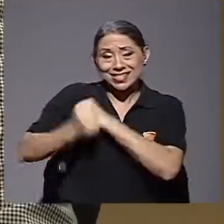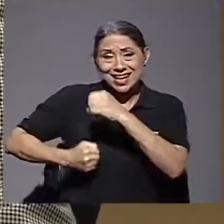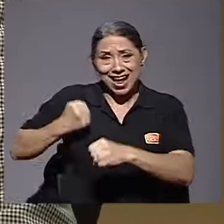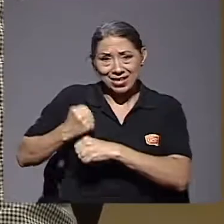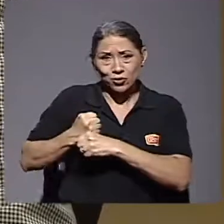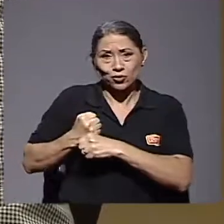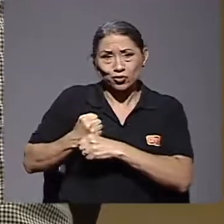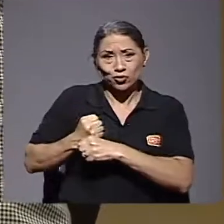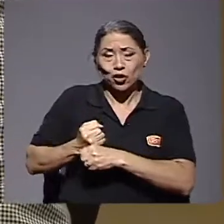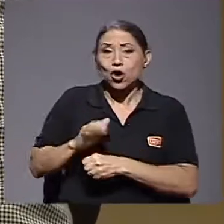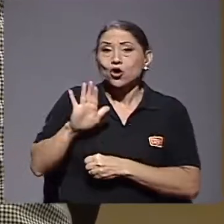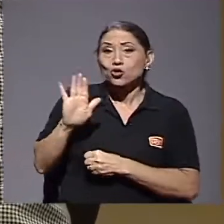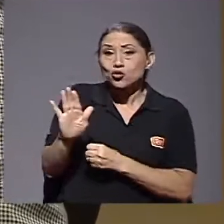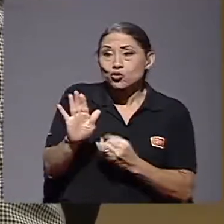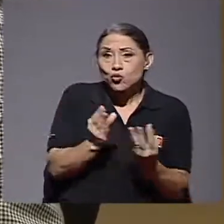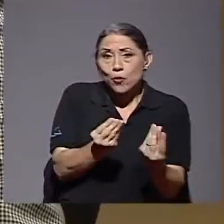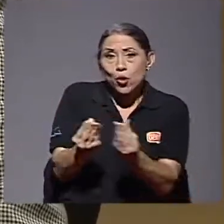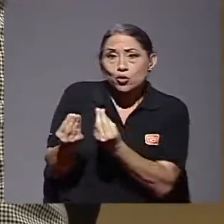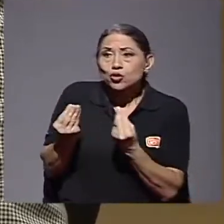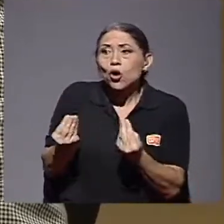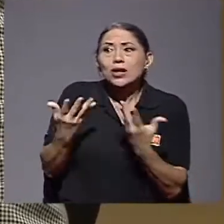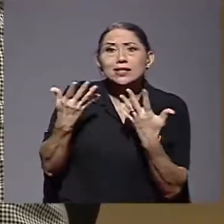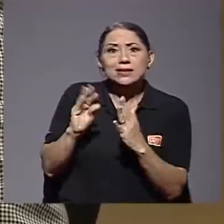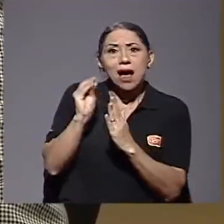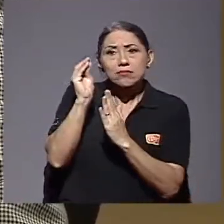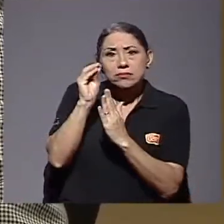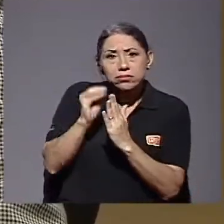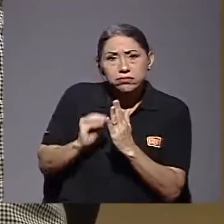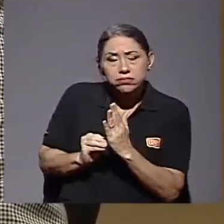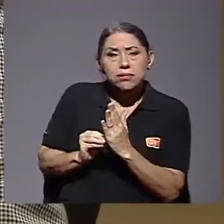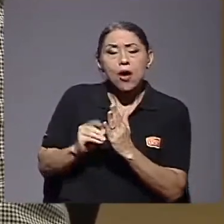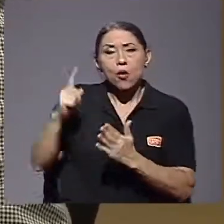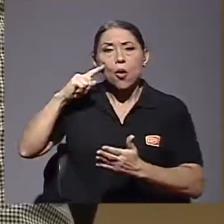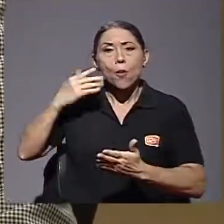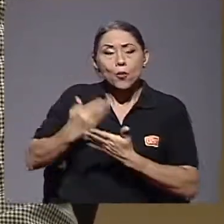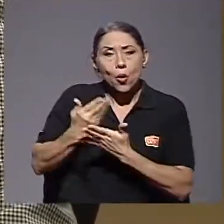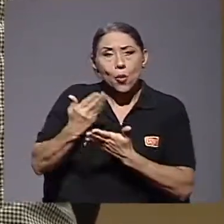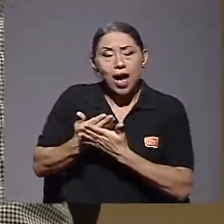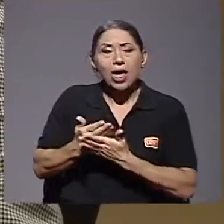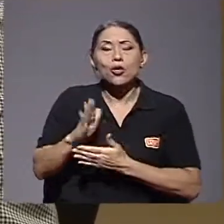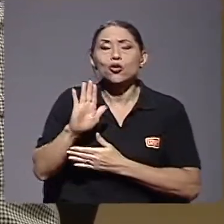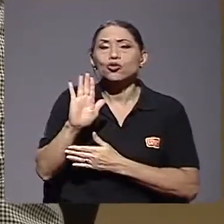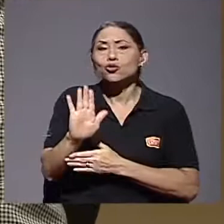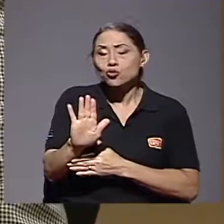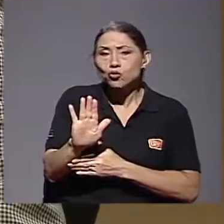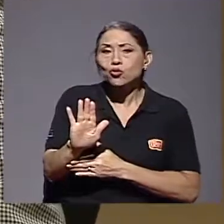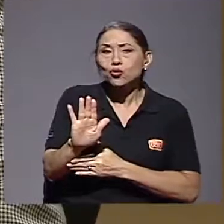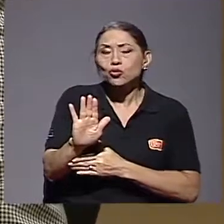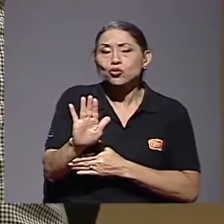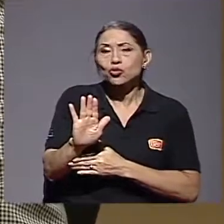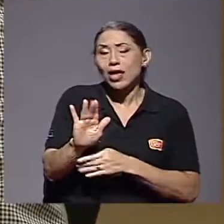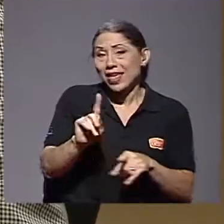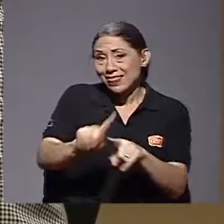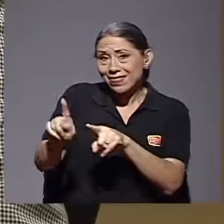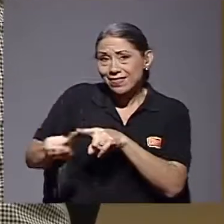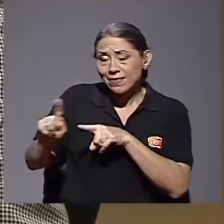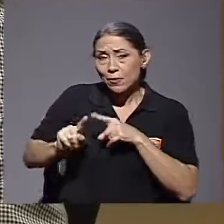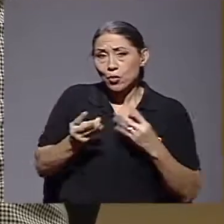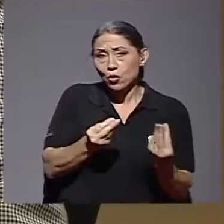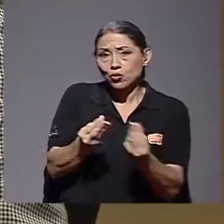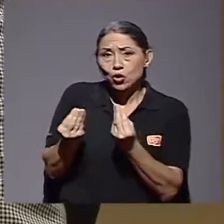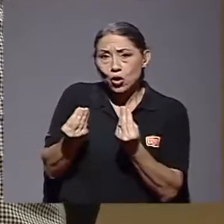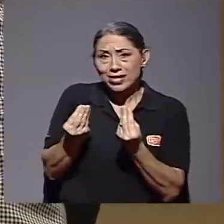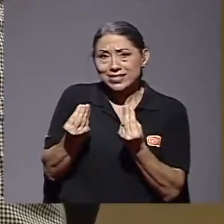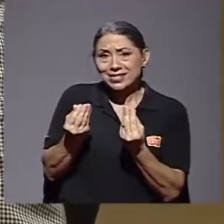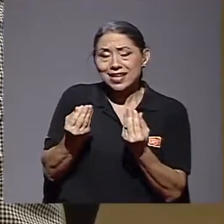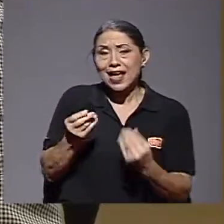registrado sus producciones y haber comprobado su faja Orinoco y otras producciones, Venezuela